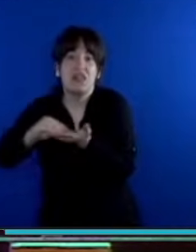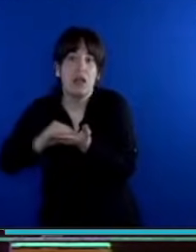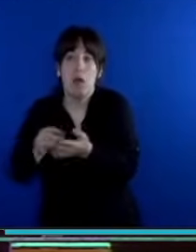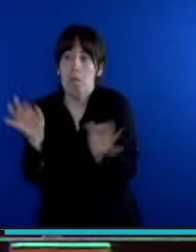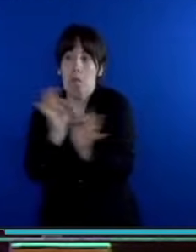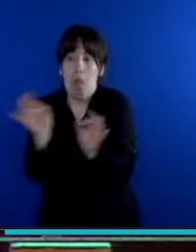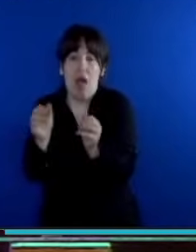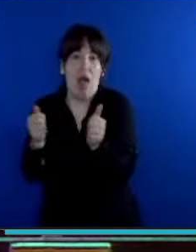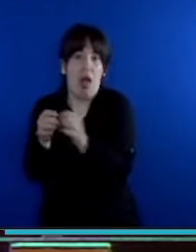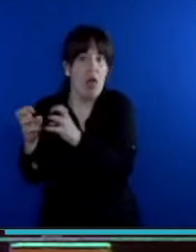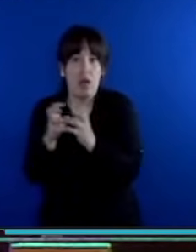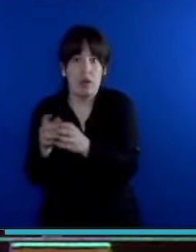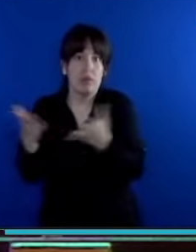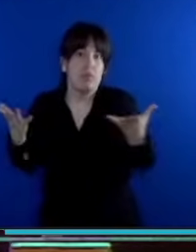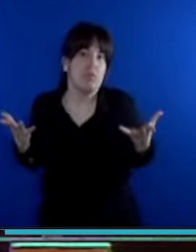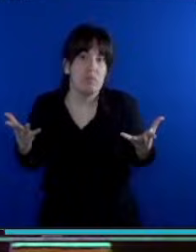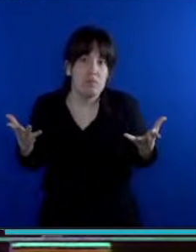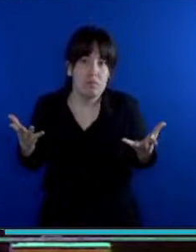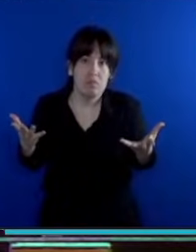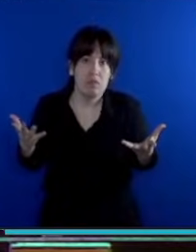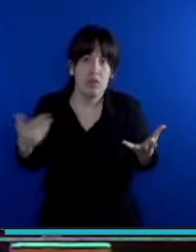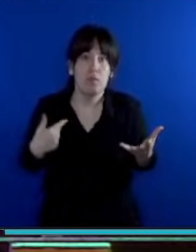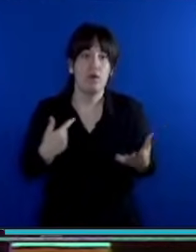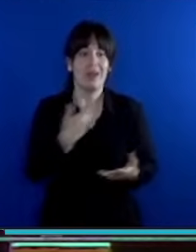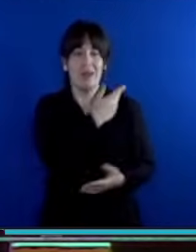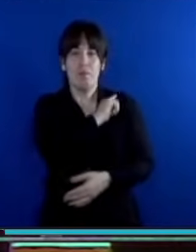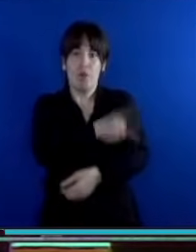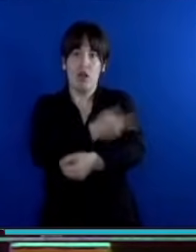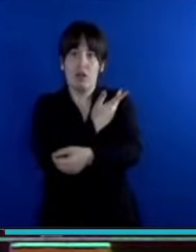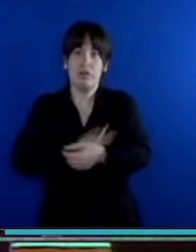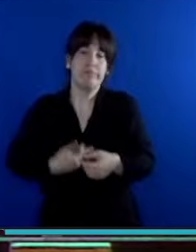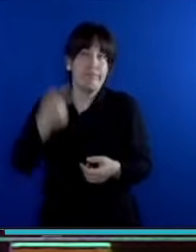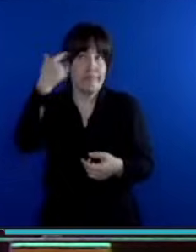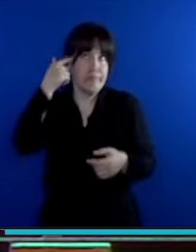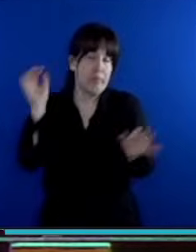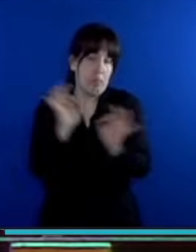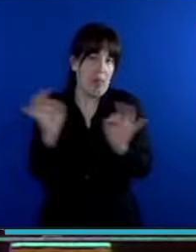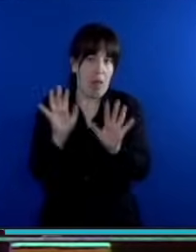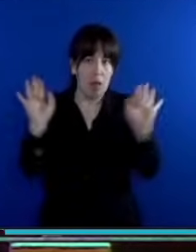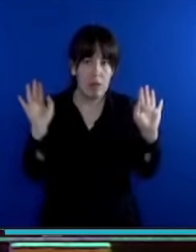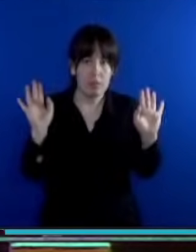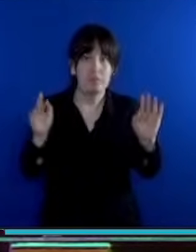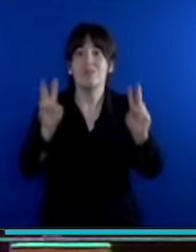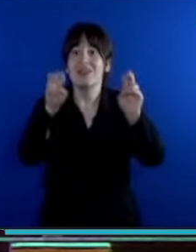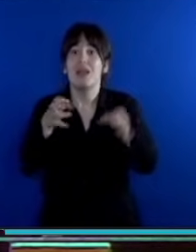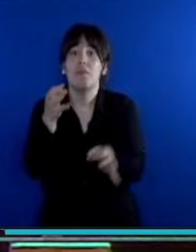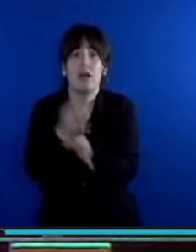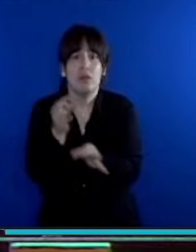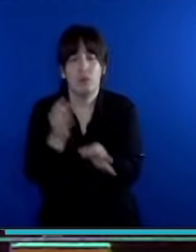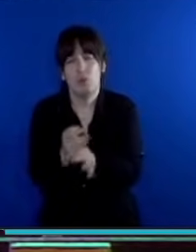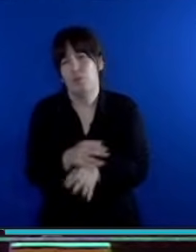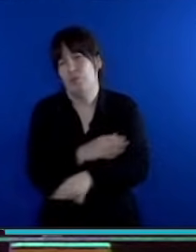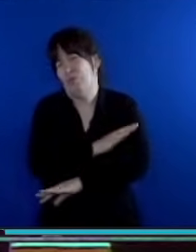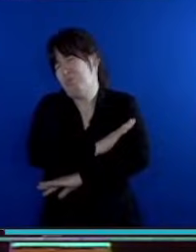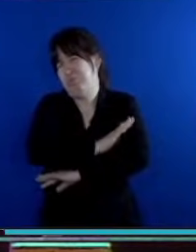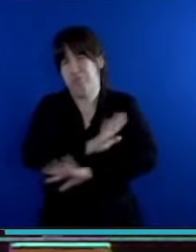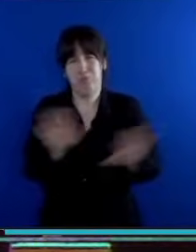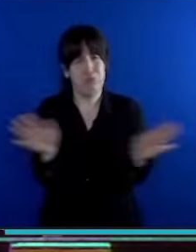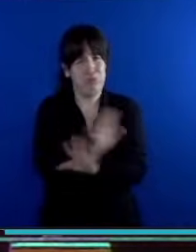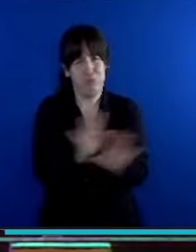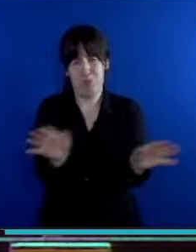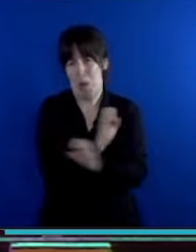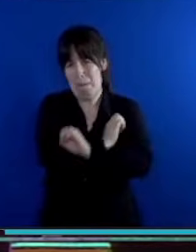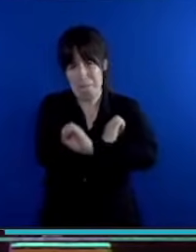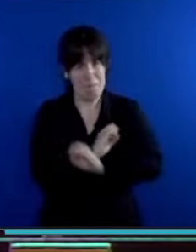porque desde el Ejecutivo no se contempla para nada. En educación es muy tremenda la